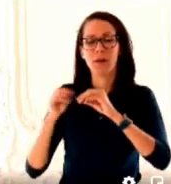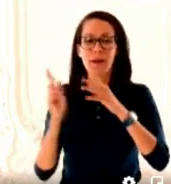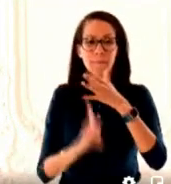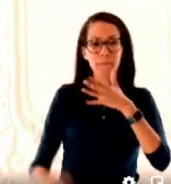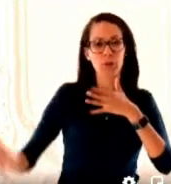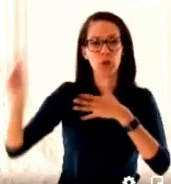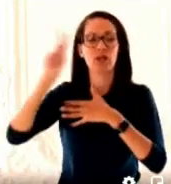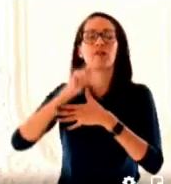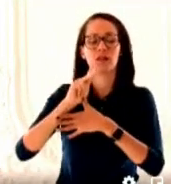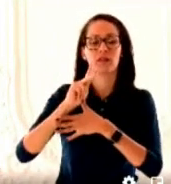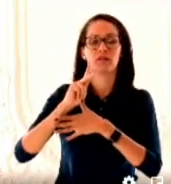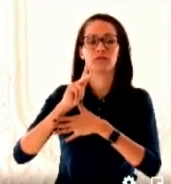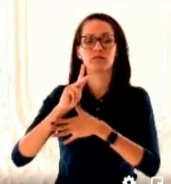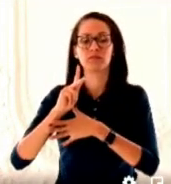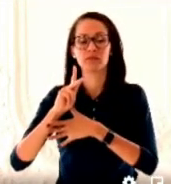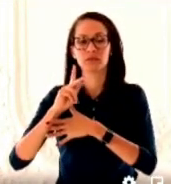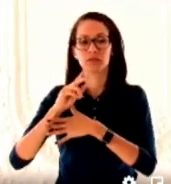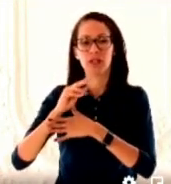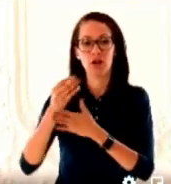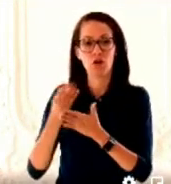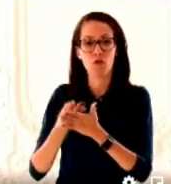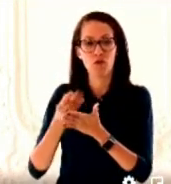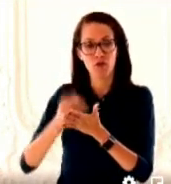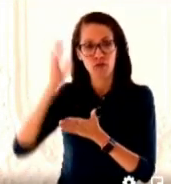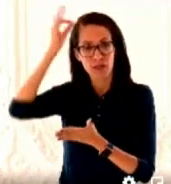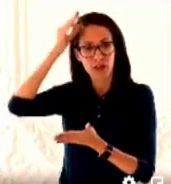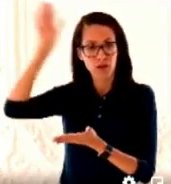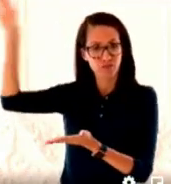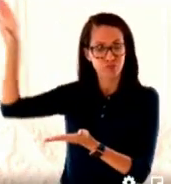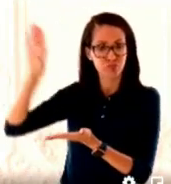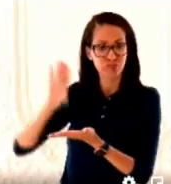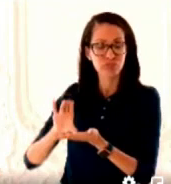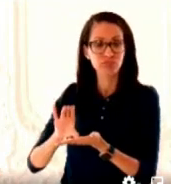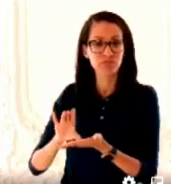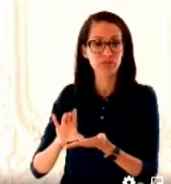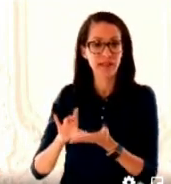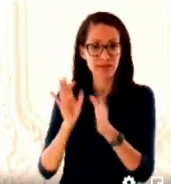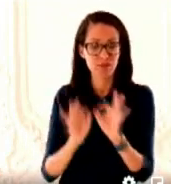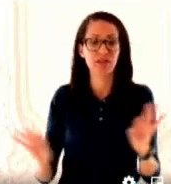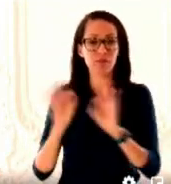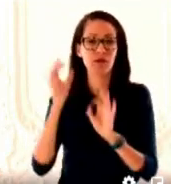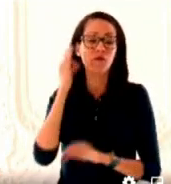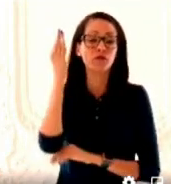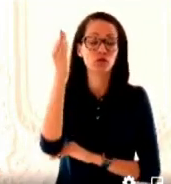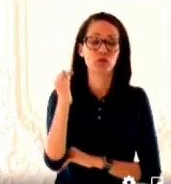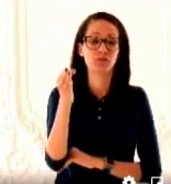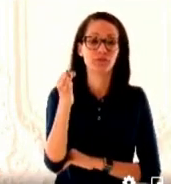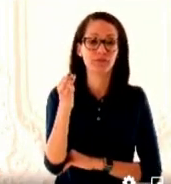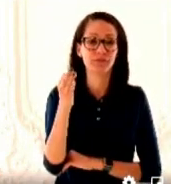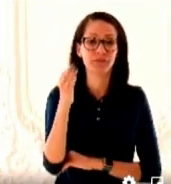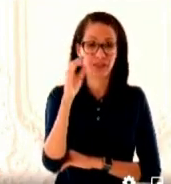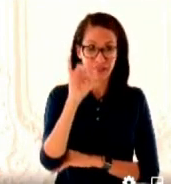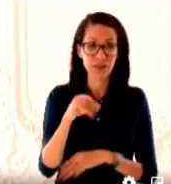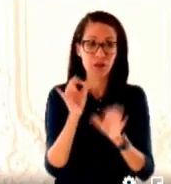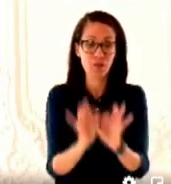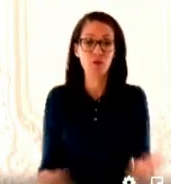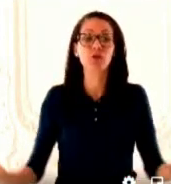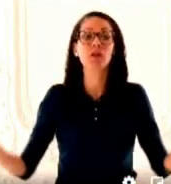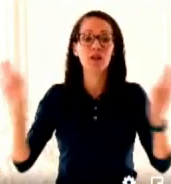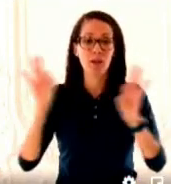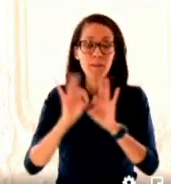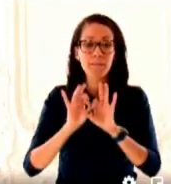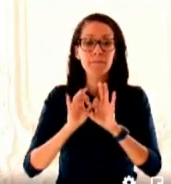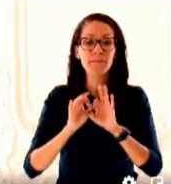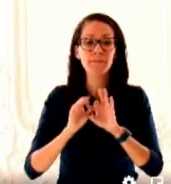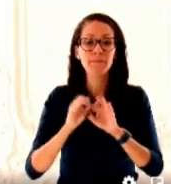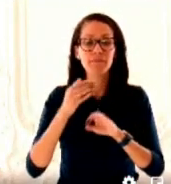y la agilización del desembolso de los fondos federales es clave para nuestro futuro. Es importante mejorar los